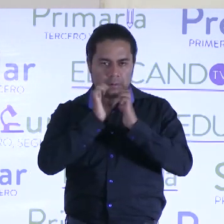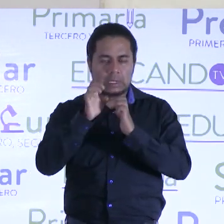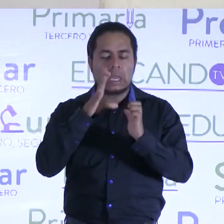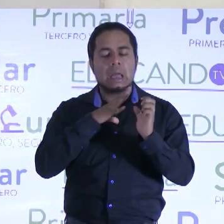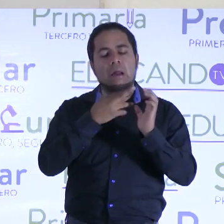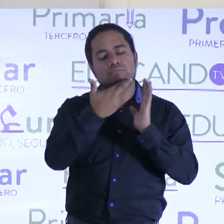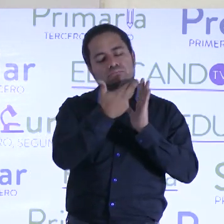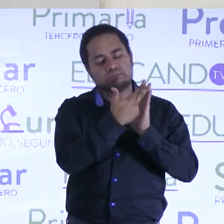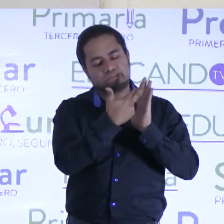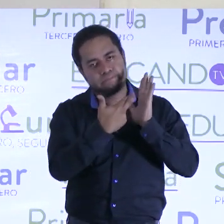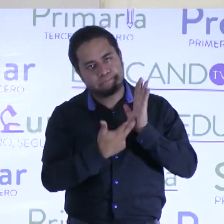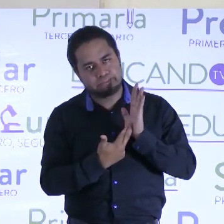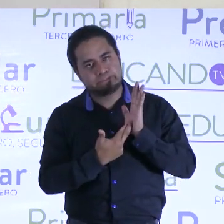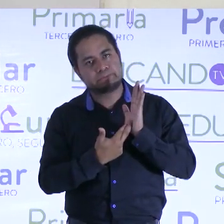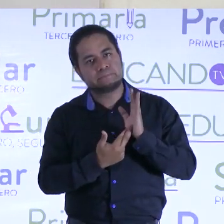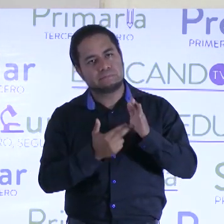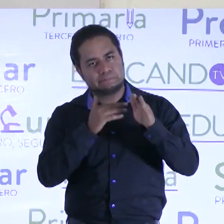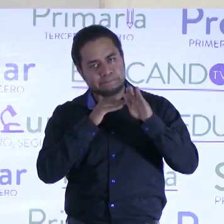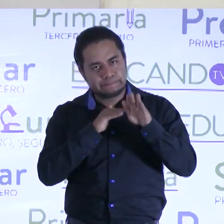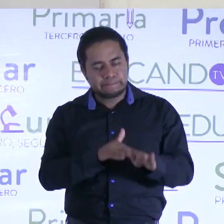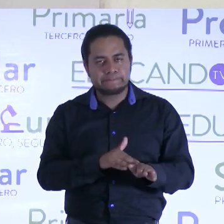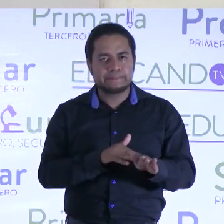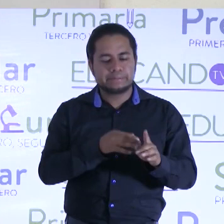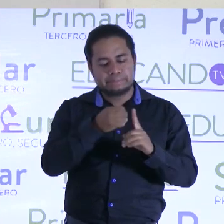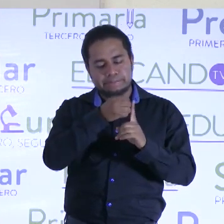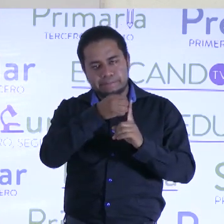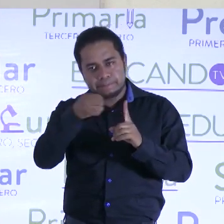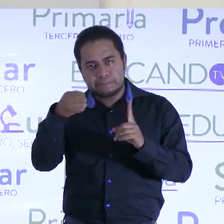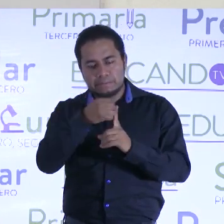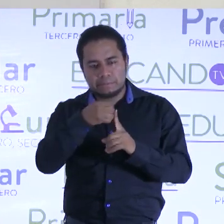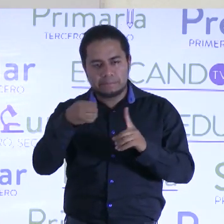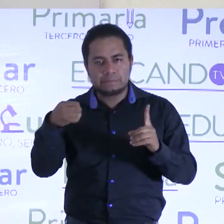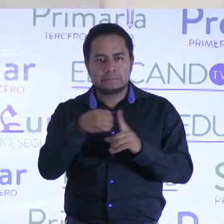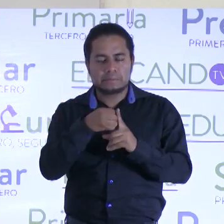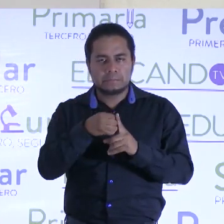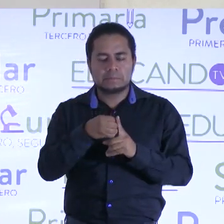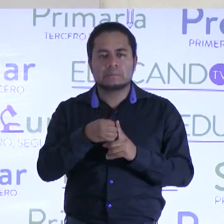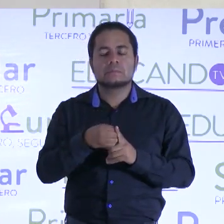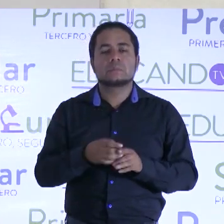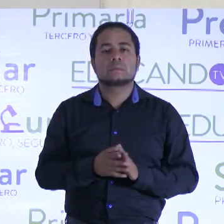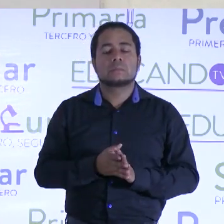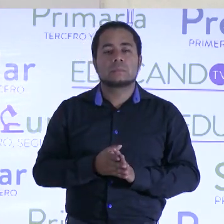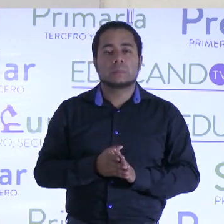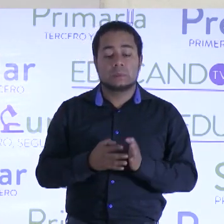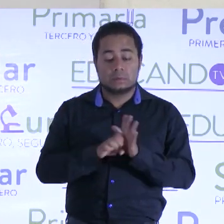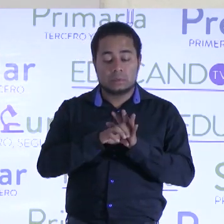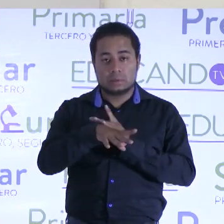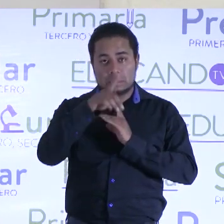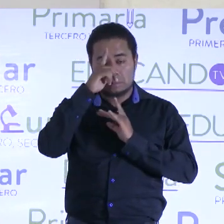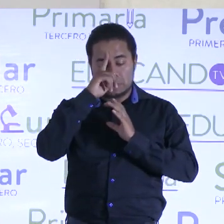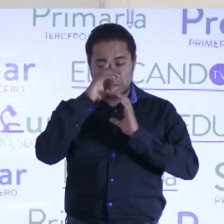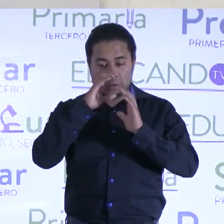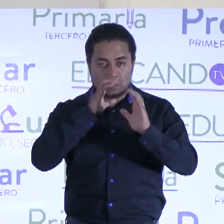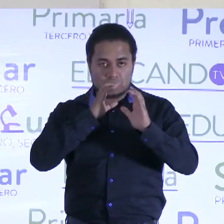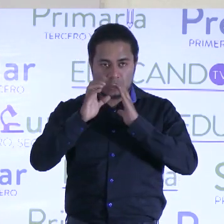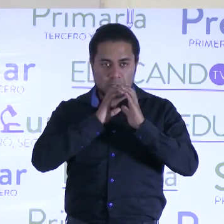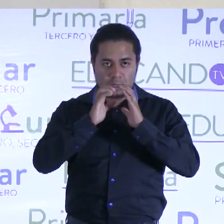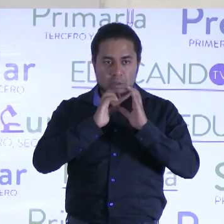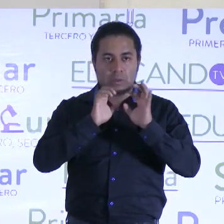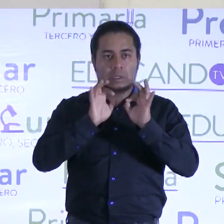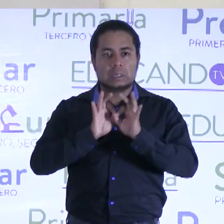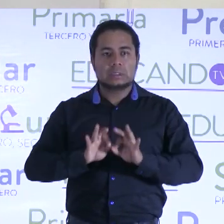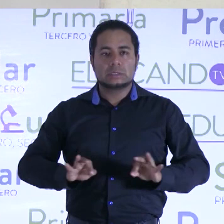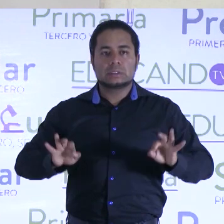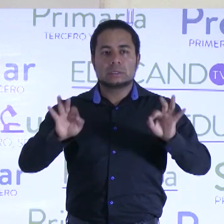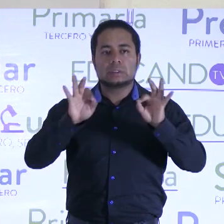que recuerdes que la entrevista tiene reglas. Las reglas, todo proceso de